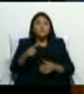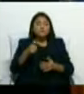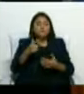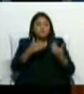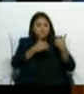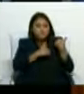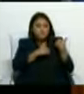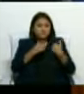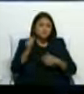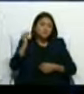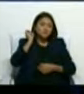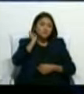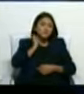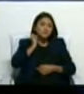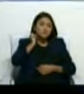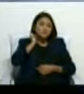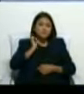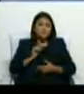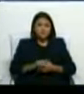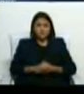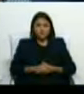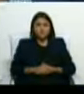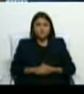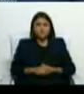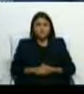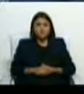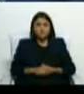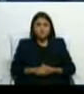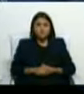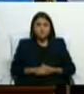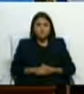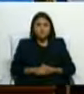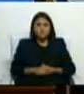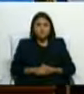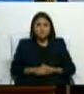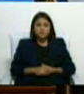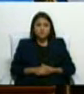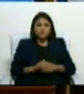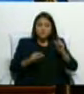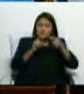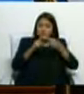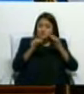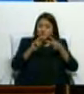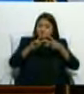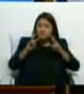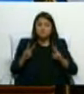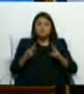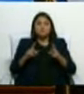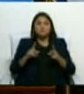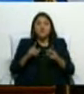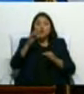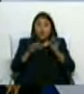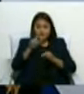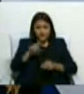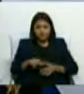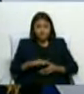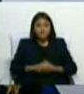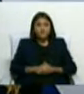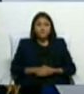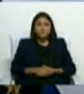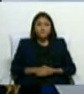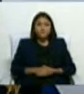del ciudadano fiscal, quien manifestó continuar la labor bajo los principios de la paz y de la justicia.